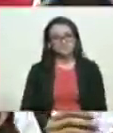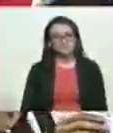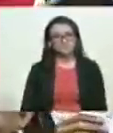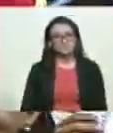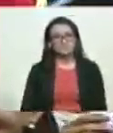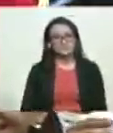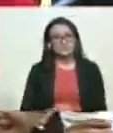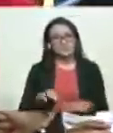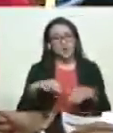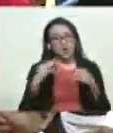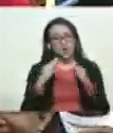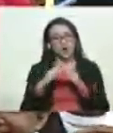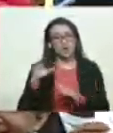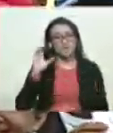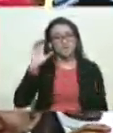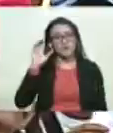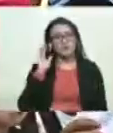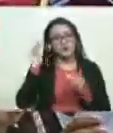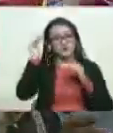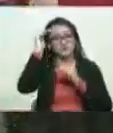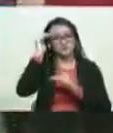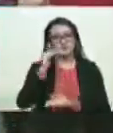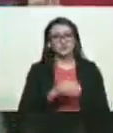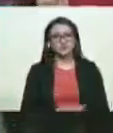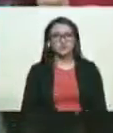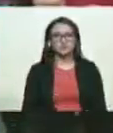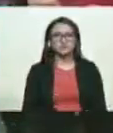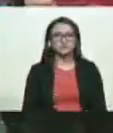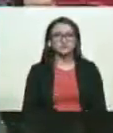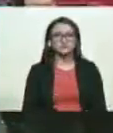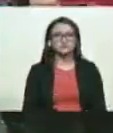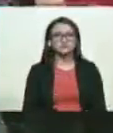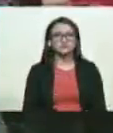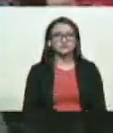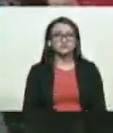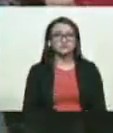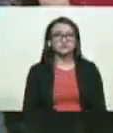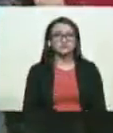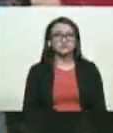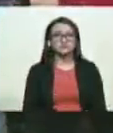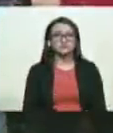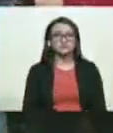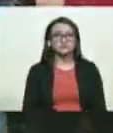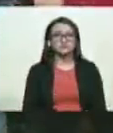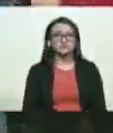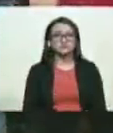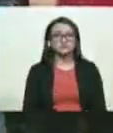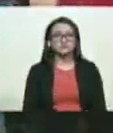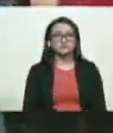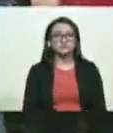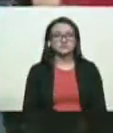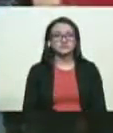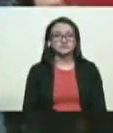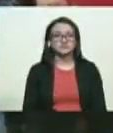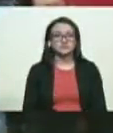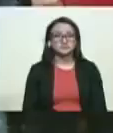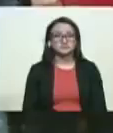hogares de la patria atención freddy atención padrinos protector